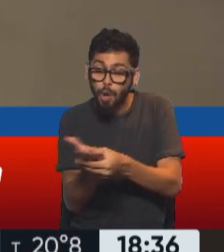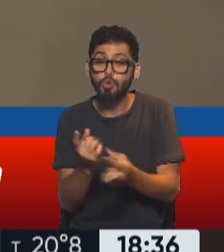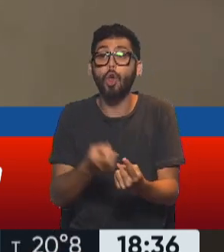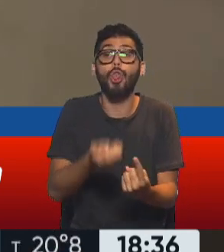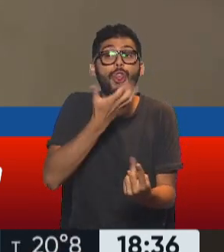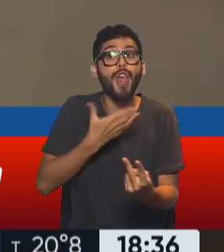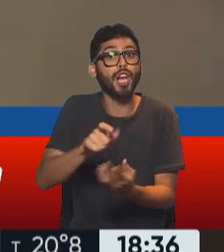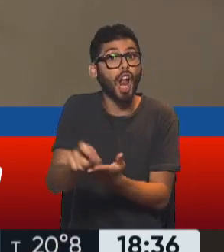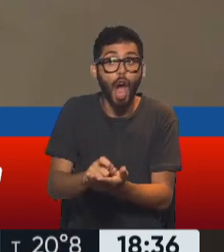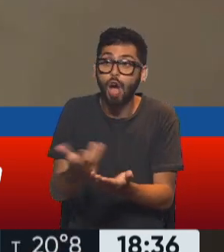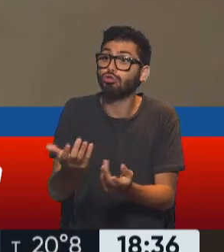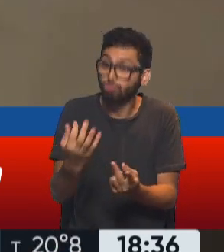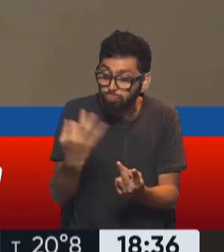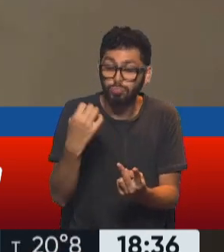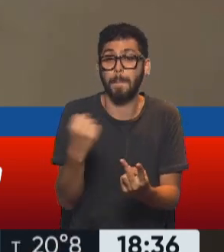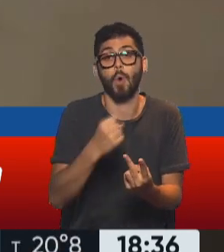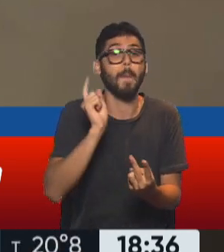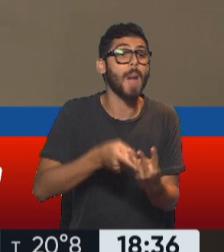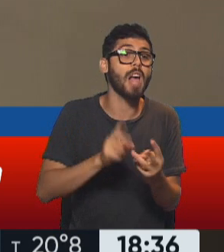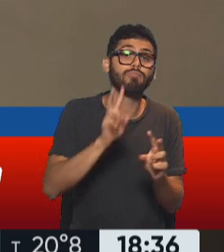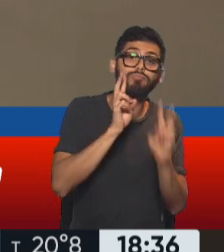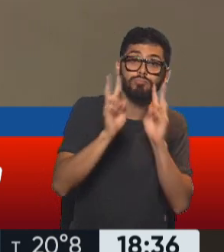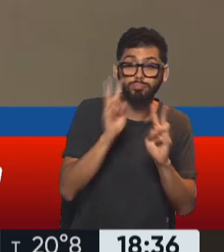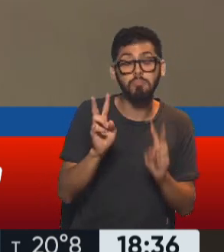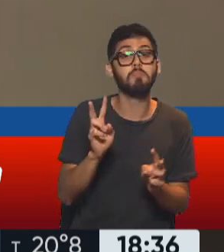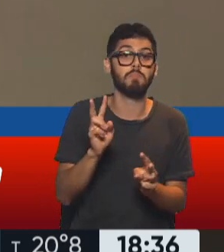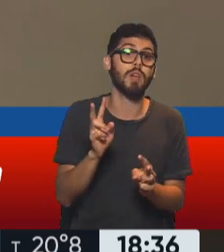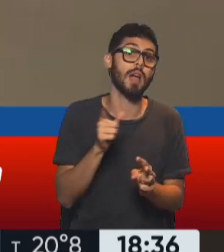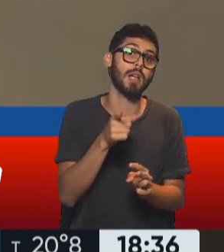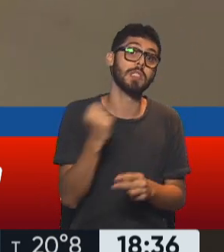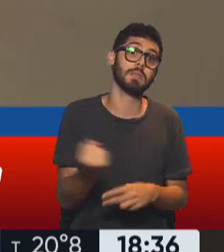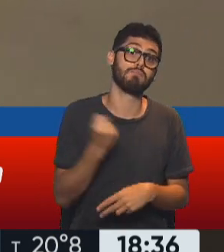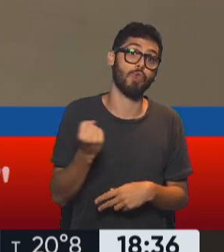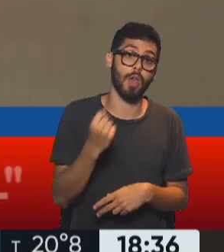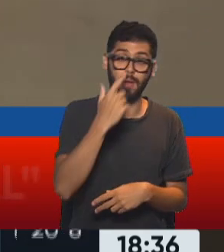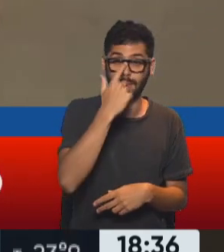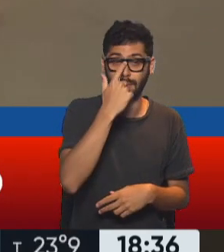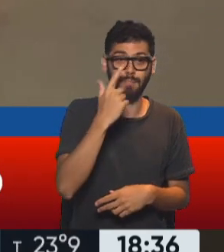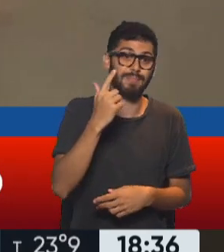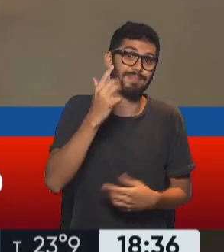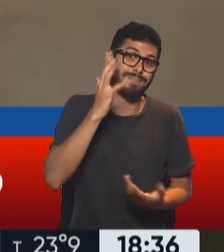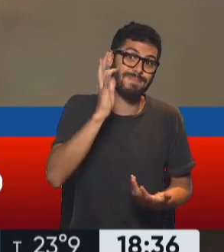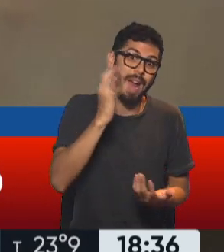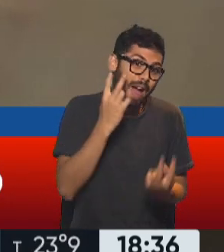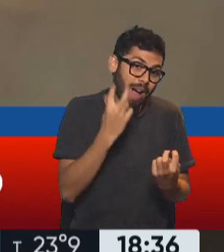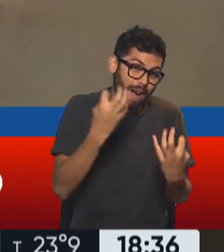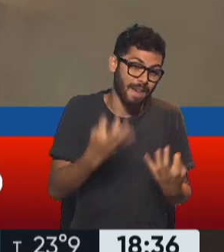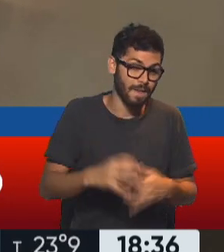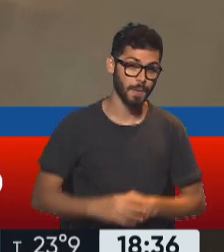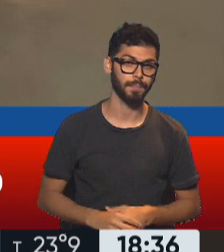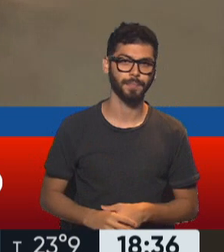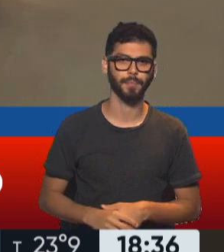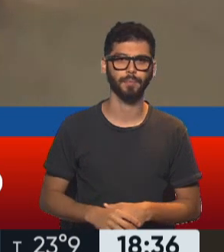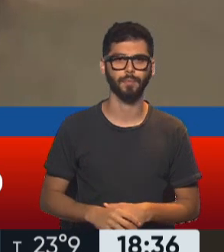y además, reitero, la inspección ocular también nos aporta a tener más elementos para la investigación. Nosotros tenemos